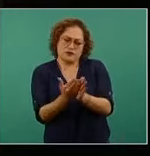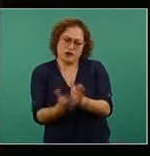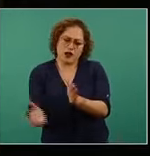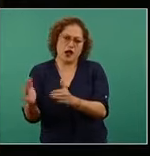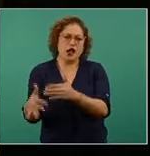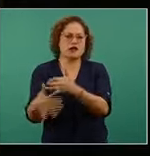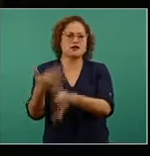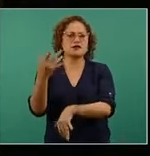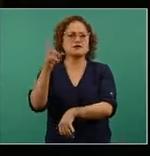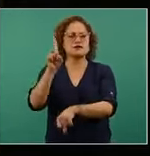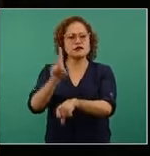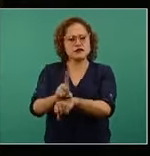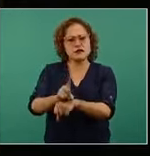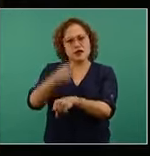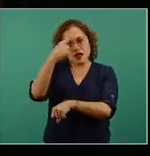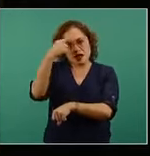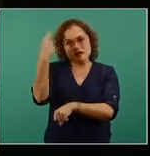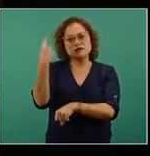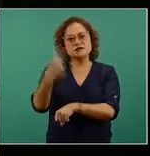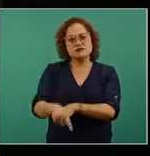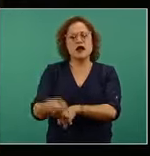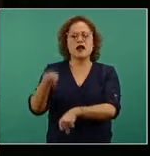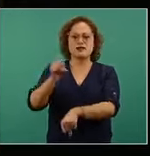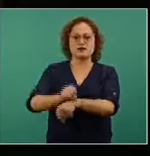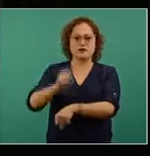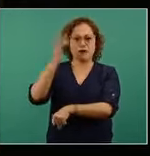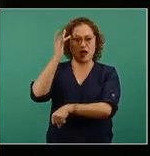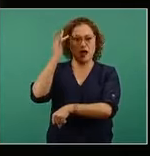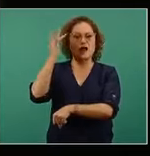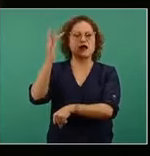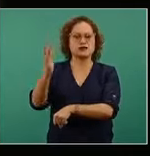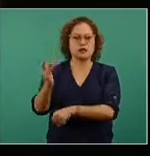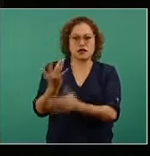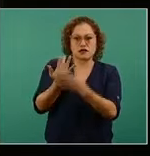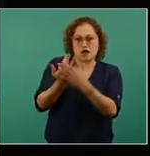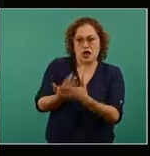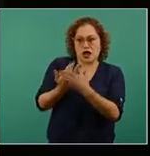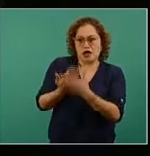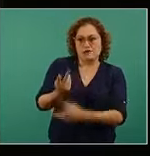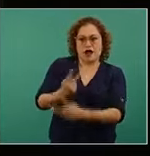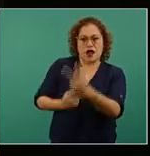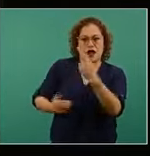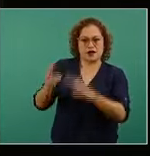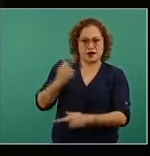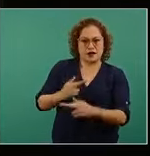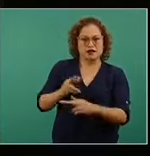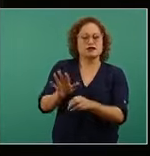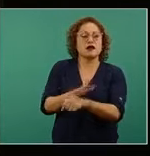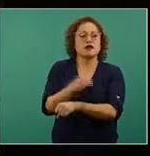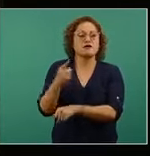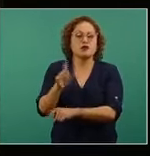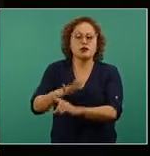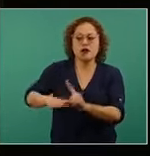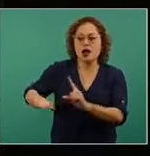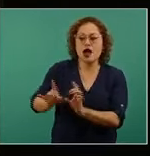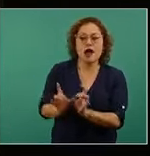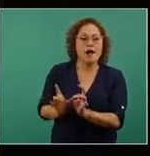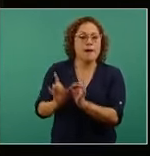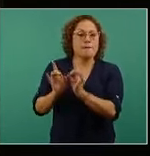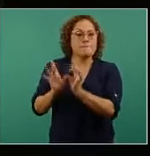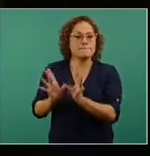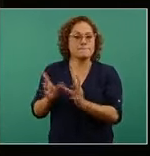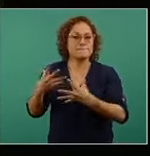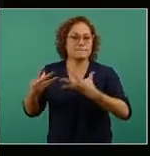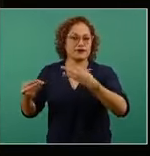pasara la semana santa para ver si había un incremento en los casos no pues para saber si era pertinente o no